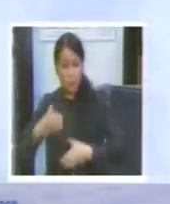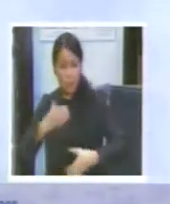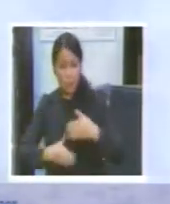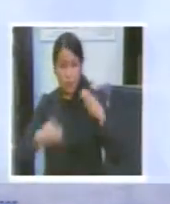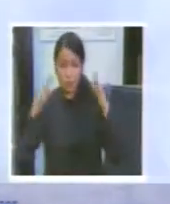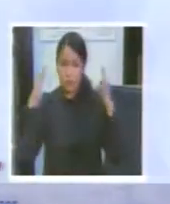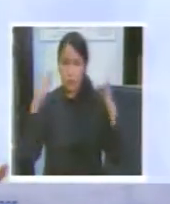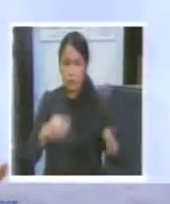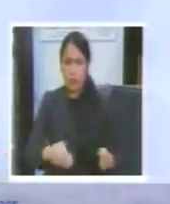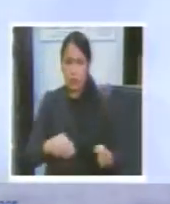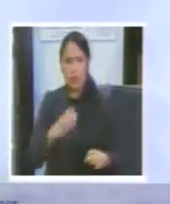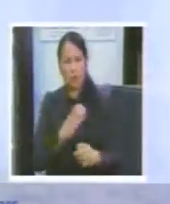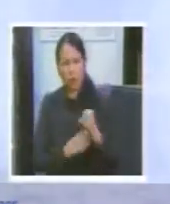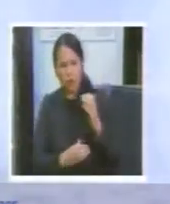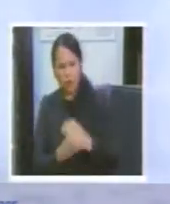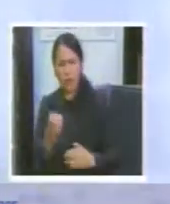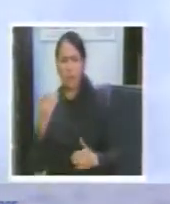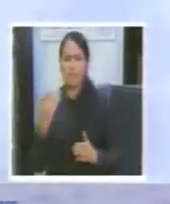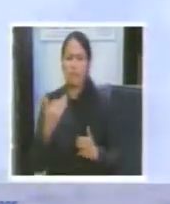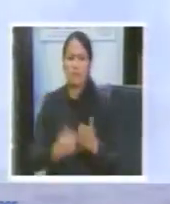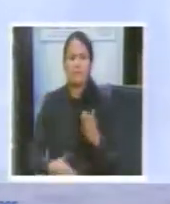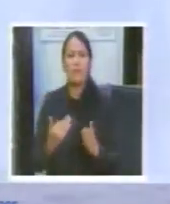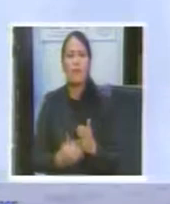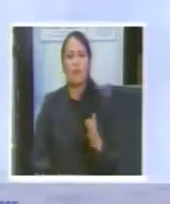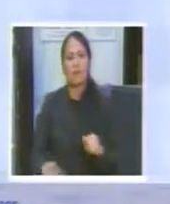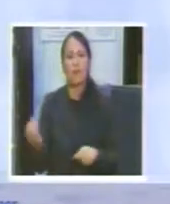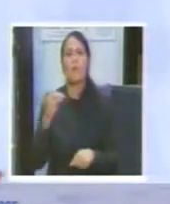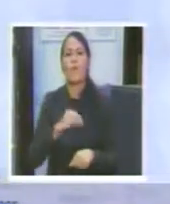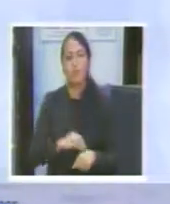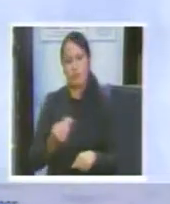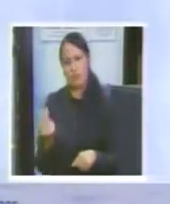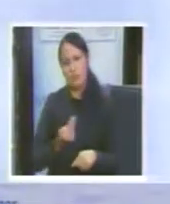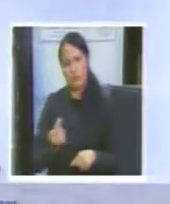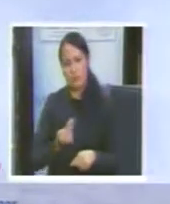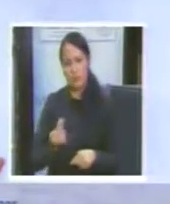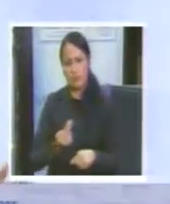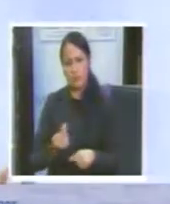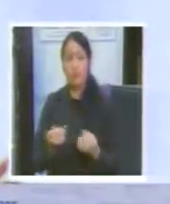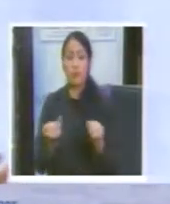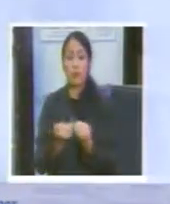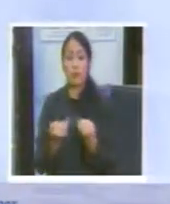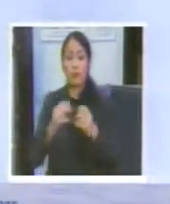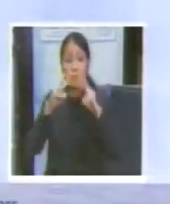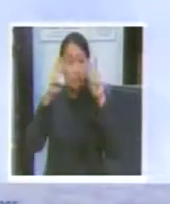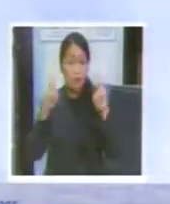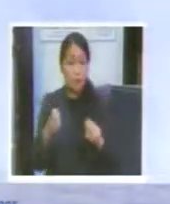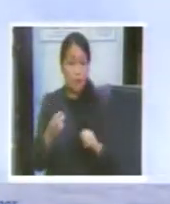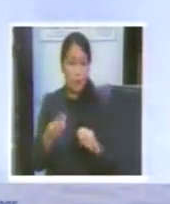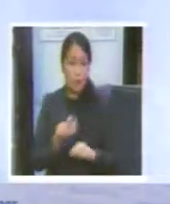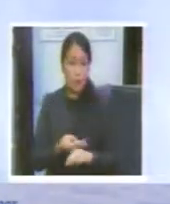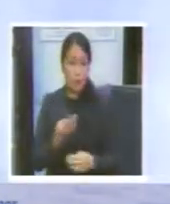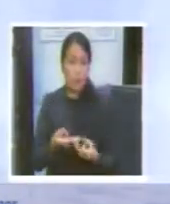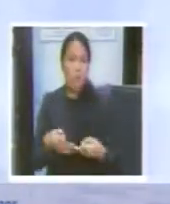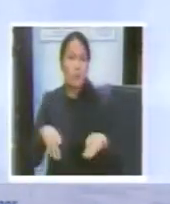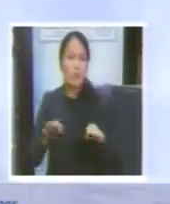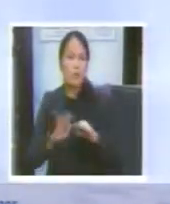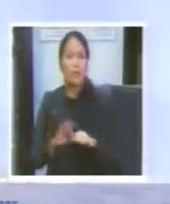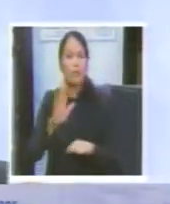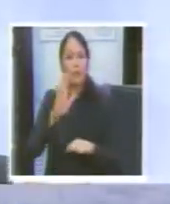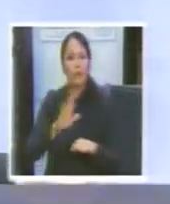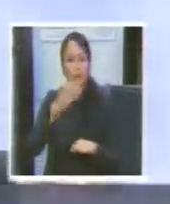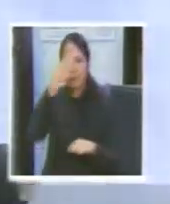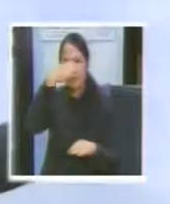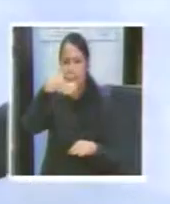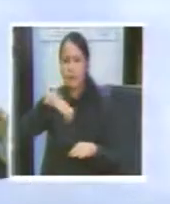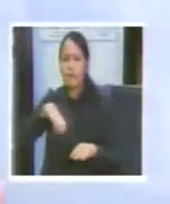hay cosas que se dejaron fuera hace 15 años que deberían incluirse, y hay un tema muy importante que es el elefante en la